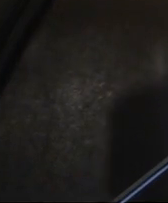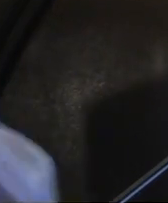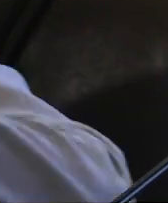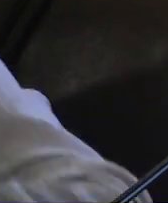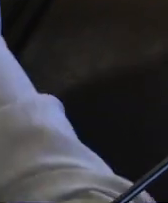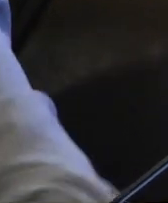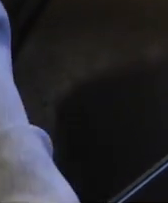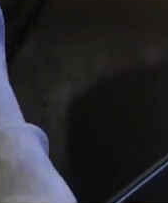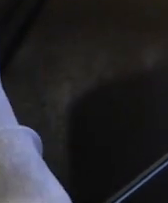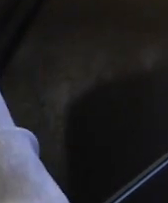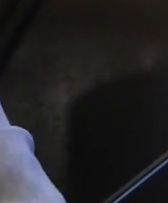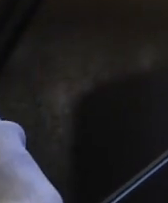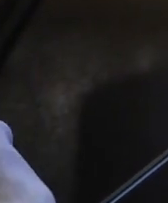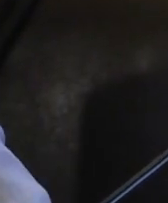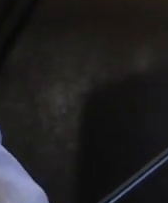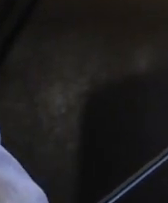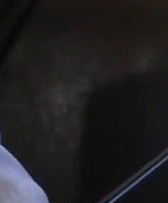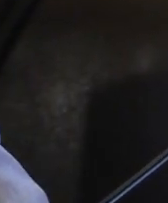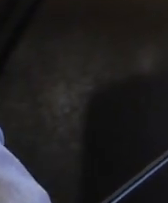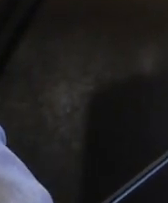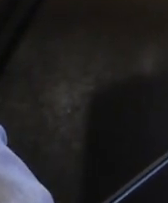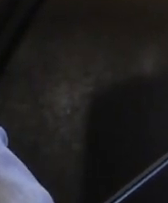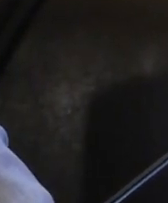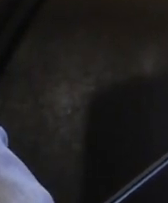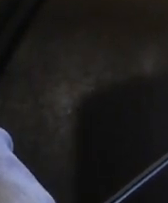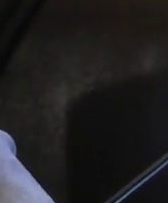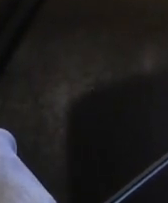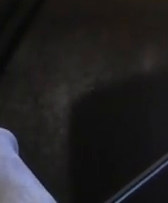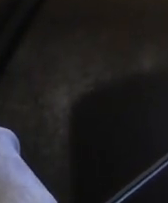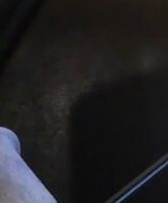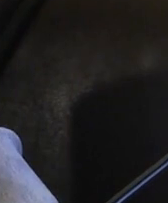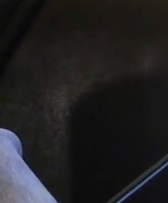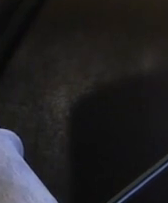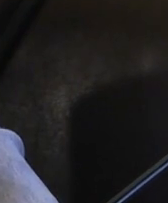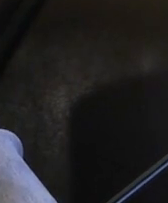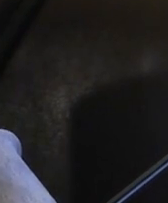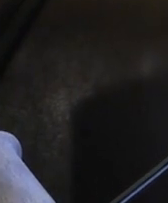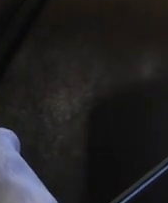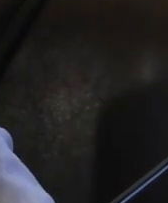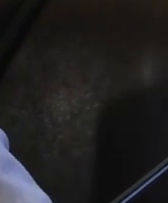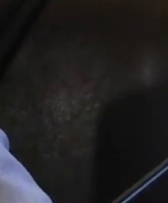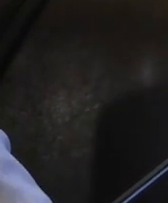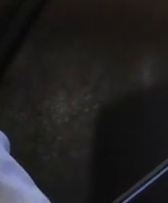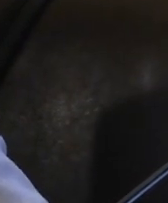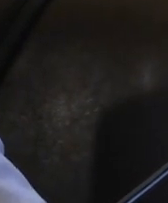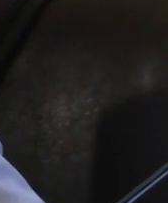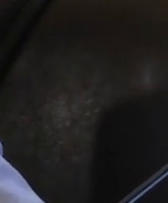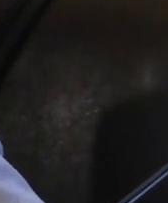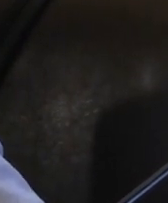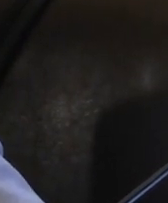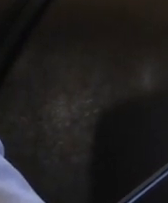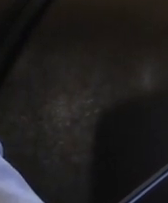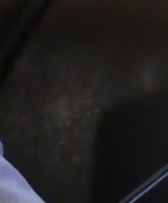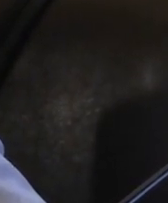these flags of 5 minutes, 3 minutes, and 1 minute. And with that, I invite